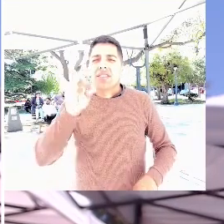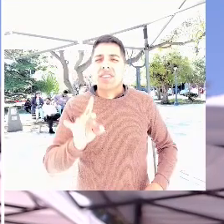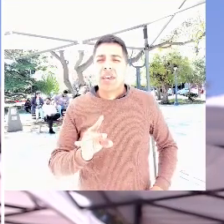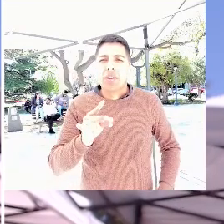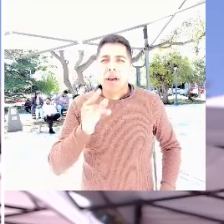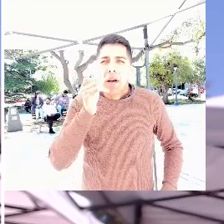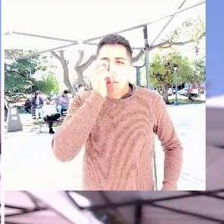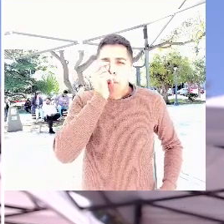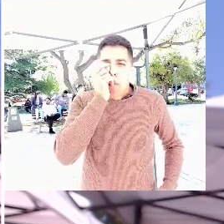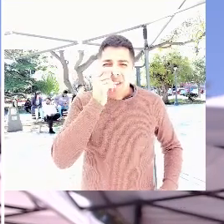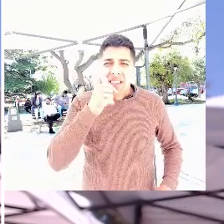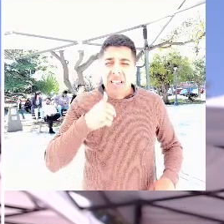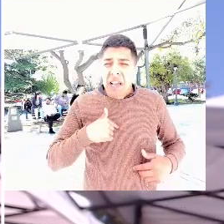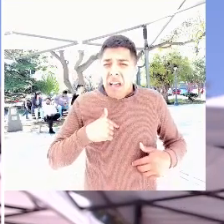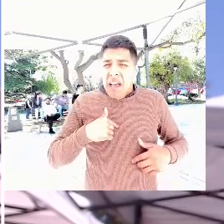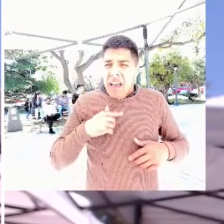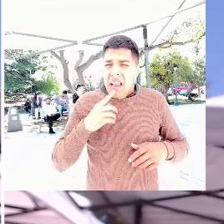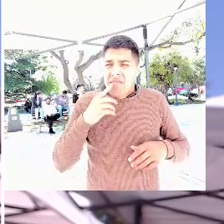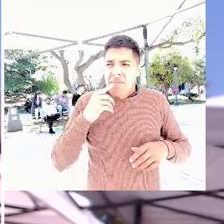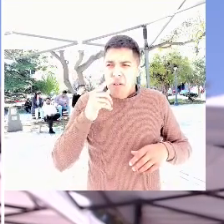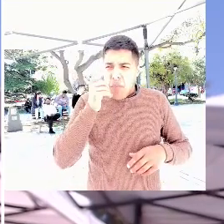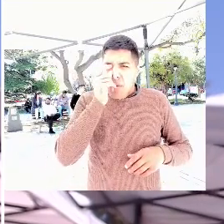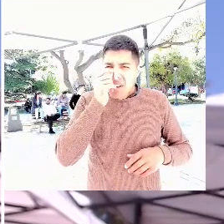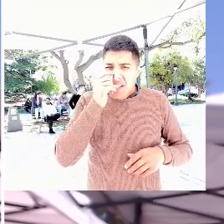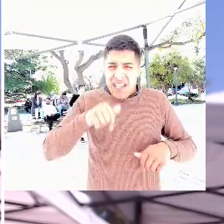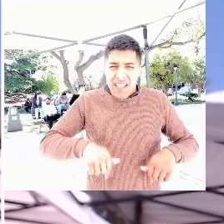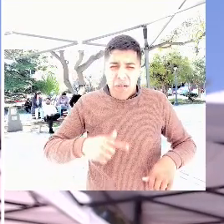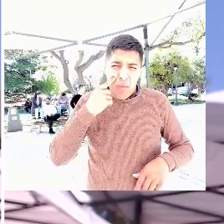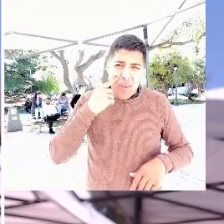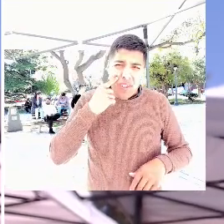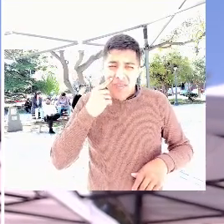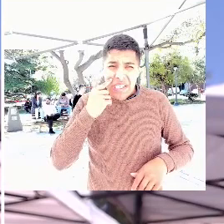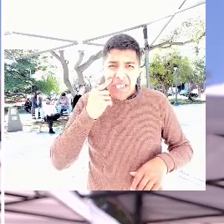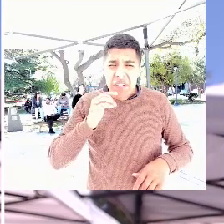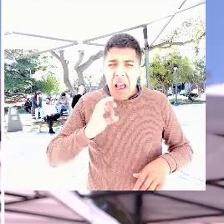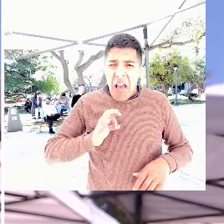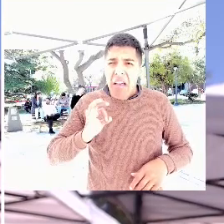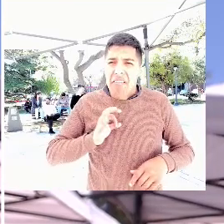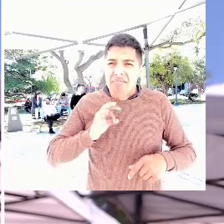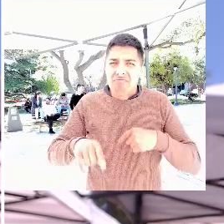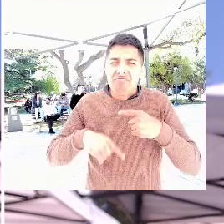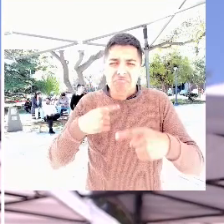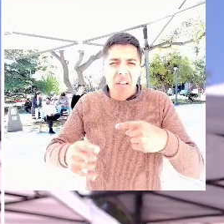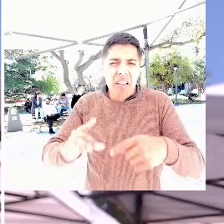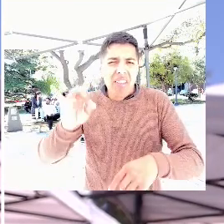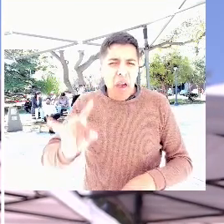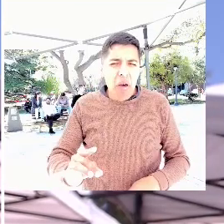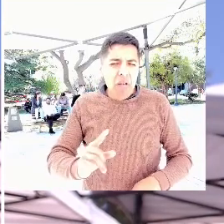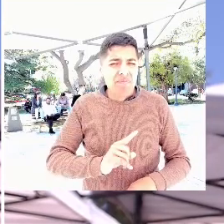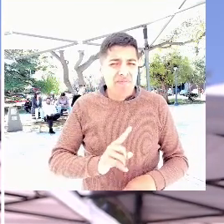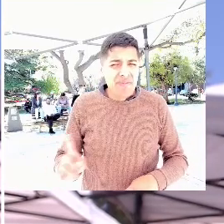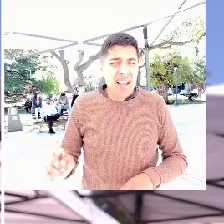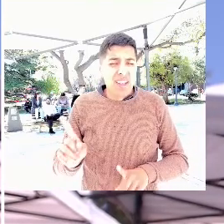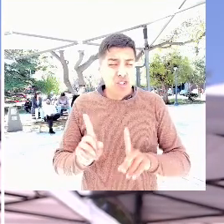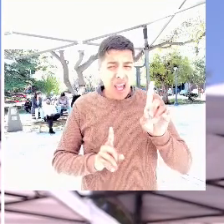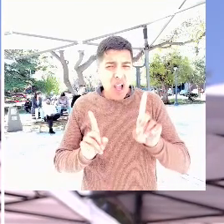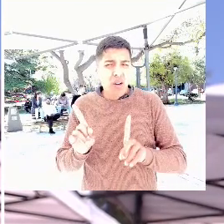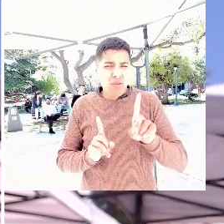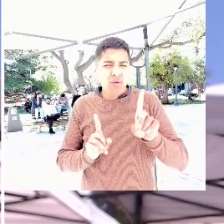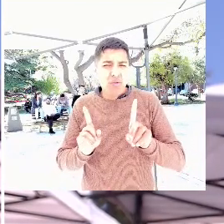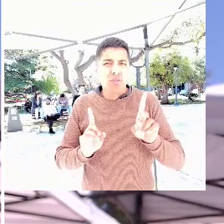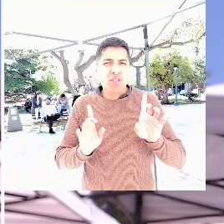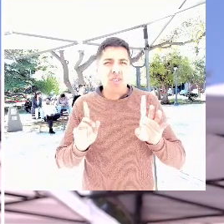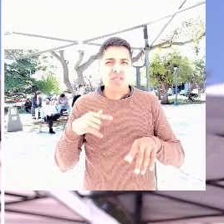una política clara, no es una política desarrollada por el municipio año tras año. E incluso nosotros han habido presupuestos que no han